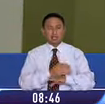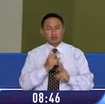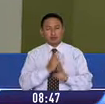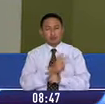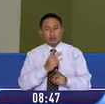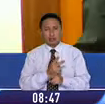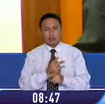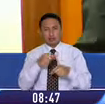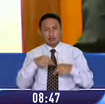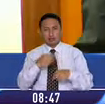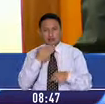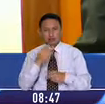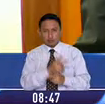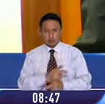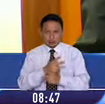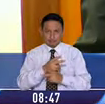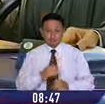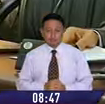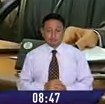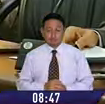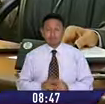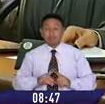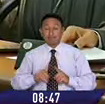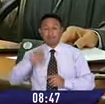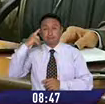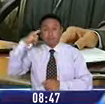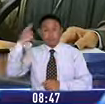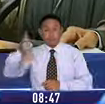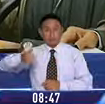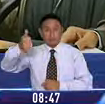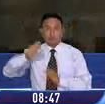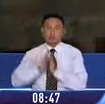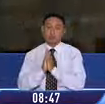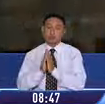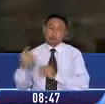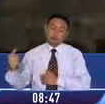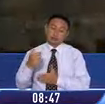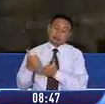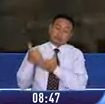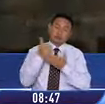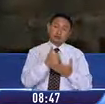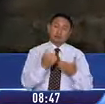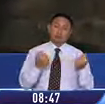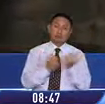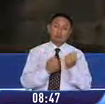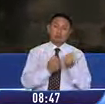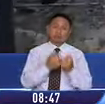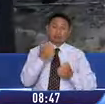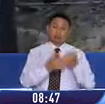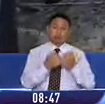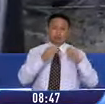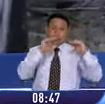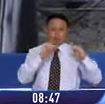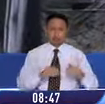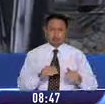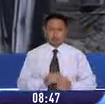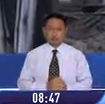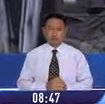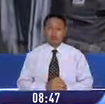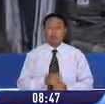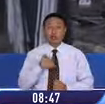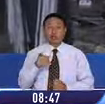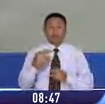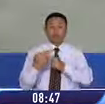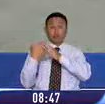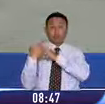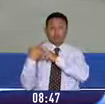plan de contingencia. Sin embargo, instan al gobierno nacional a generar acciones que mitiguen los daños, asumiendo sus